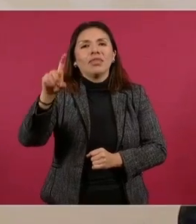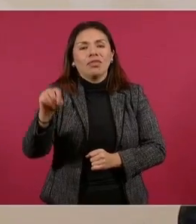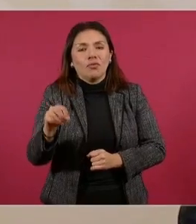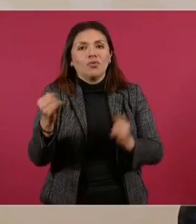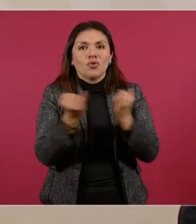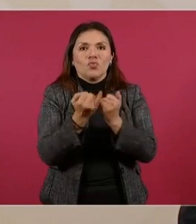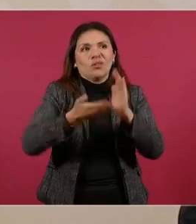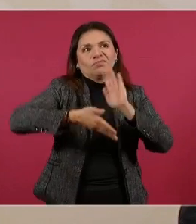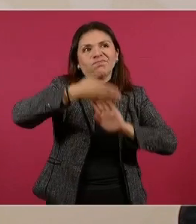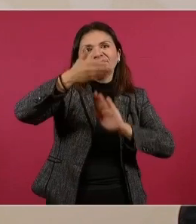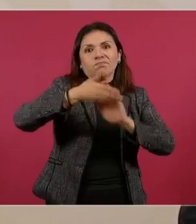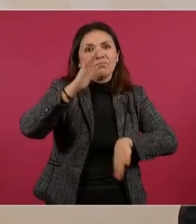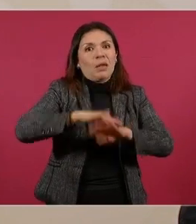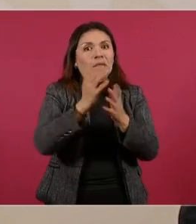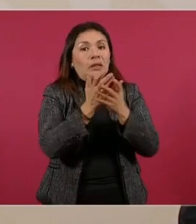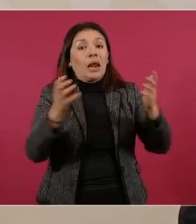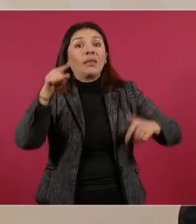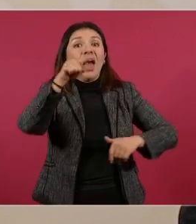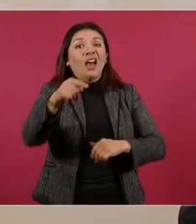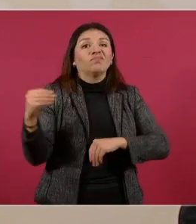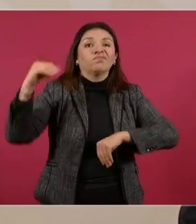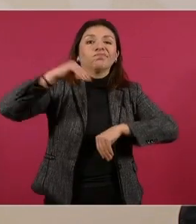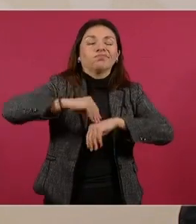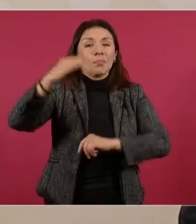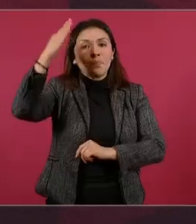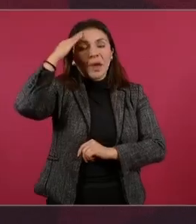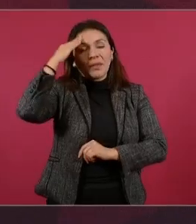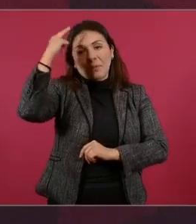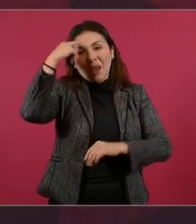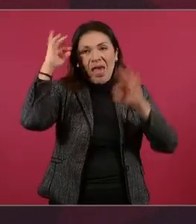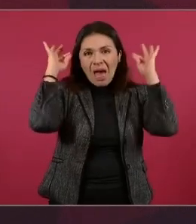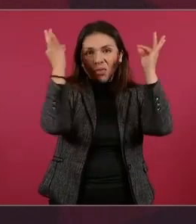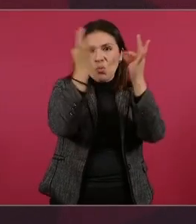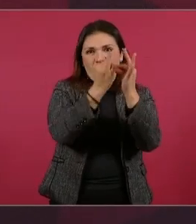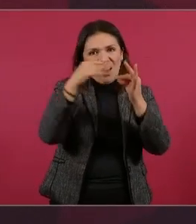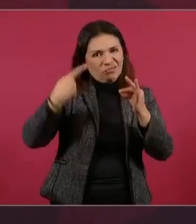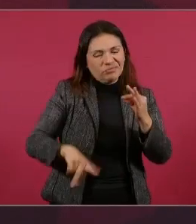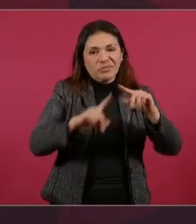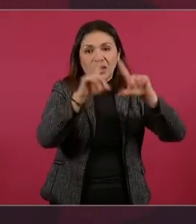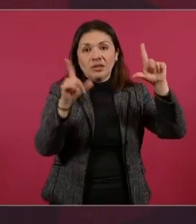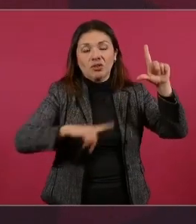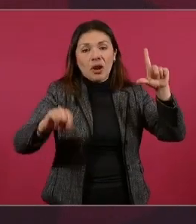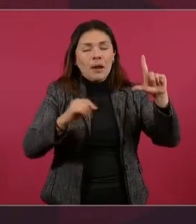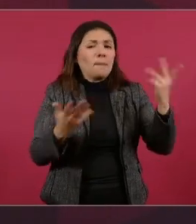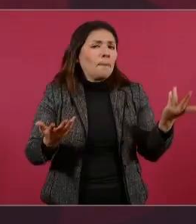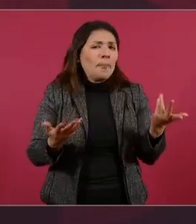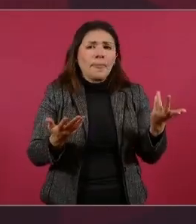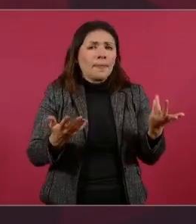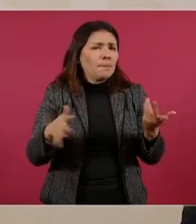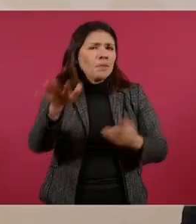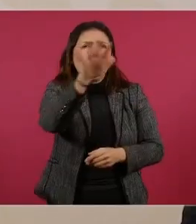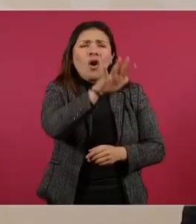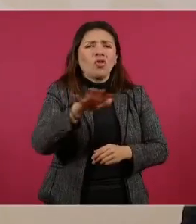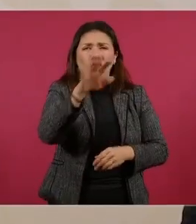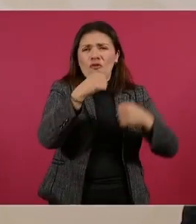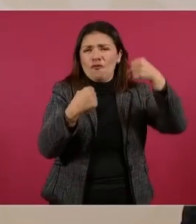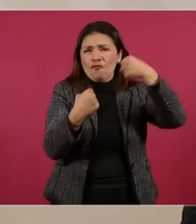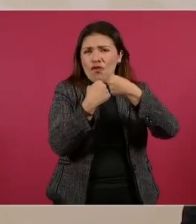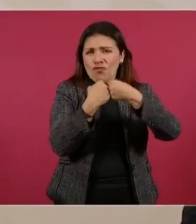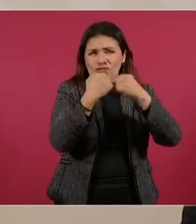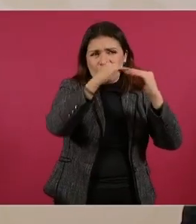gran obra porque ahí va a estar la sede de aduanas nacionales toda la zona